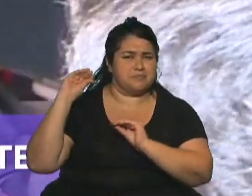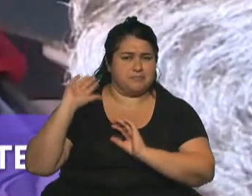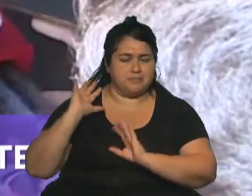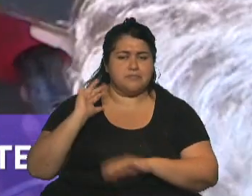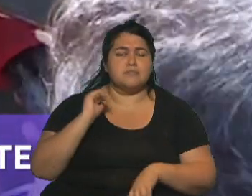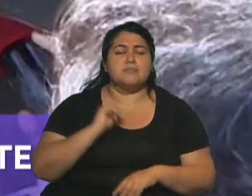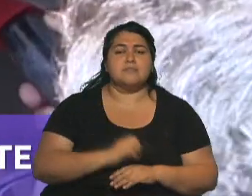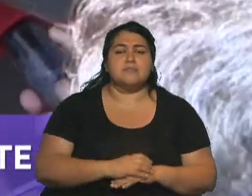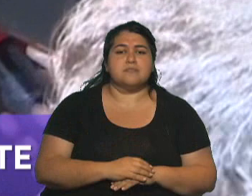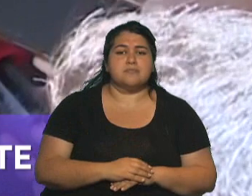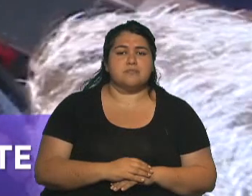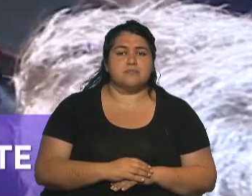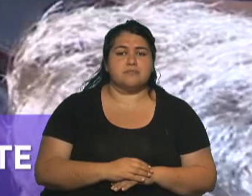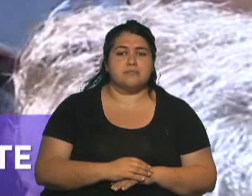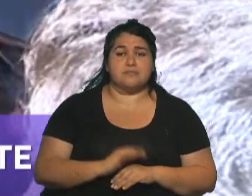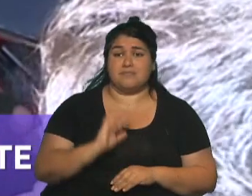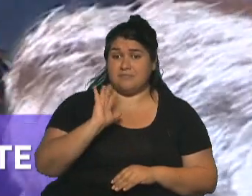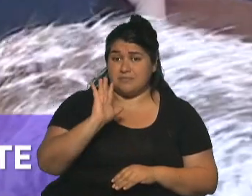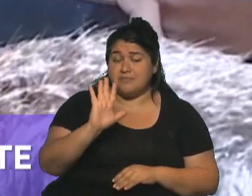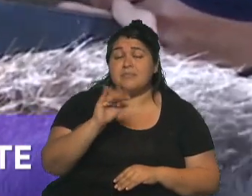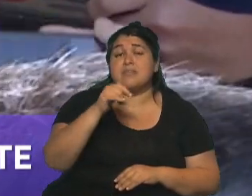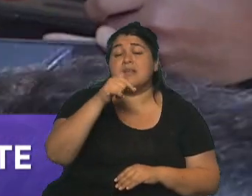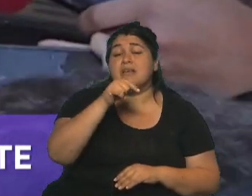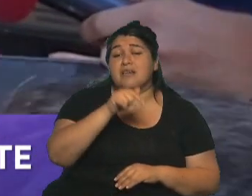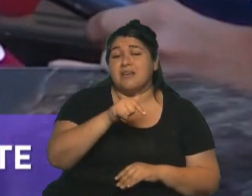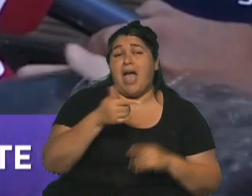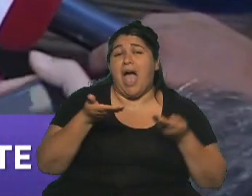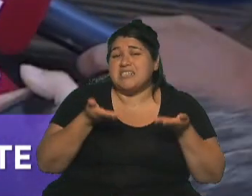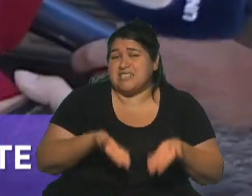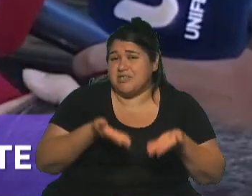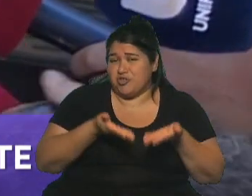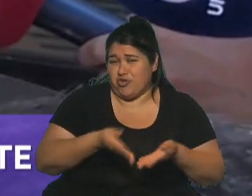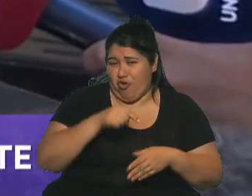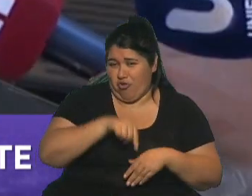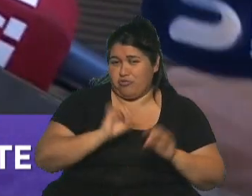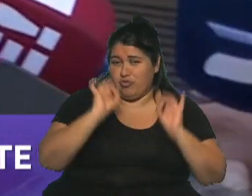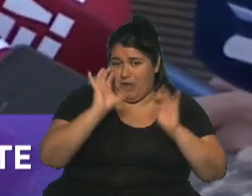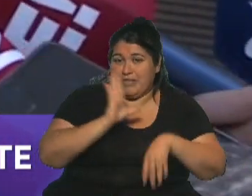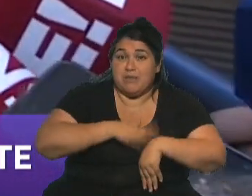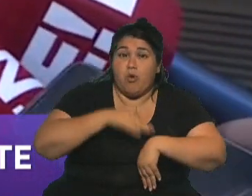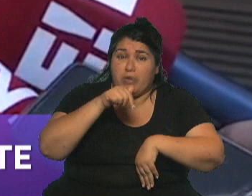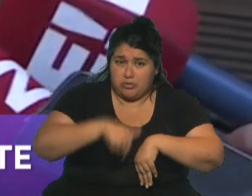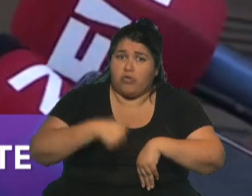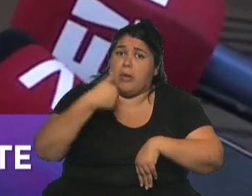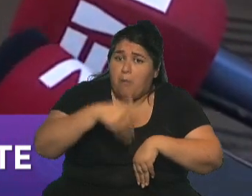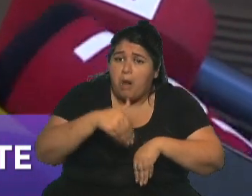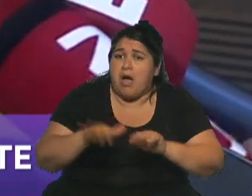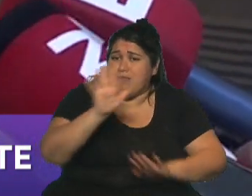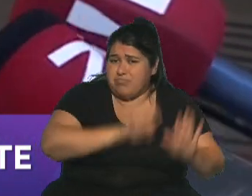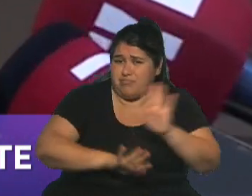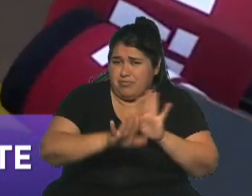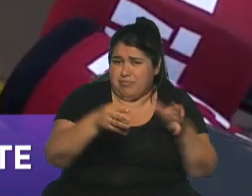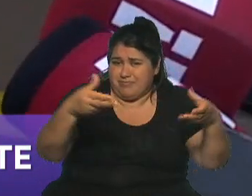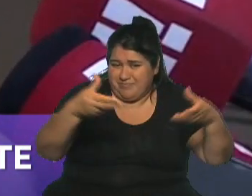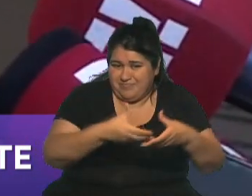funcion a ver Carlos lo que está hablando asesorando y en este momento ya estamos en tareas de ejecución y Carlos no